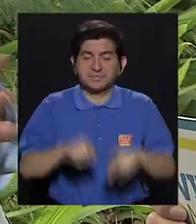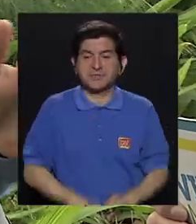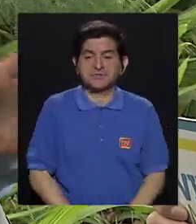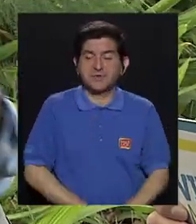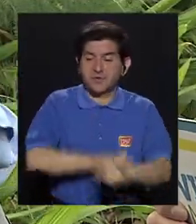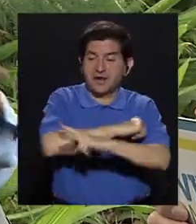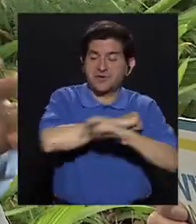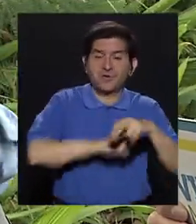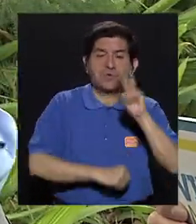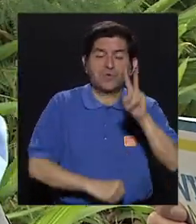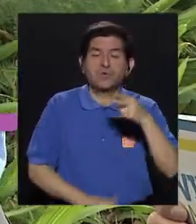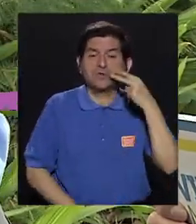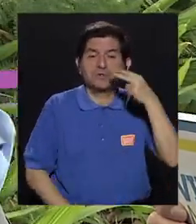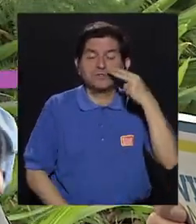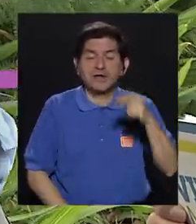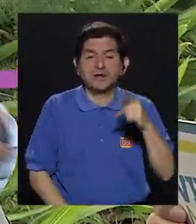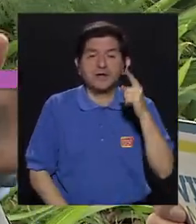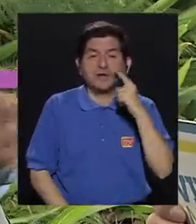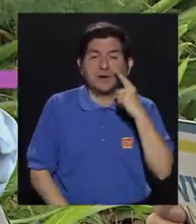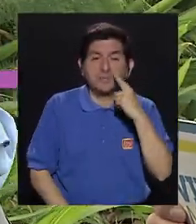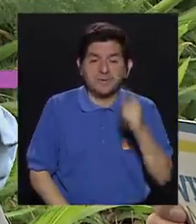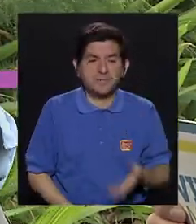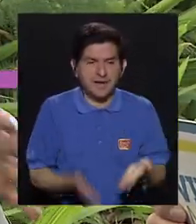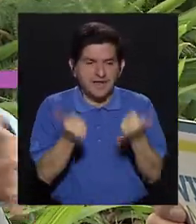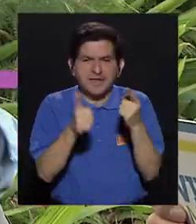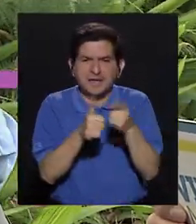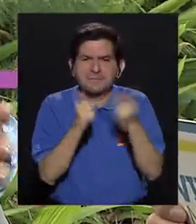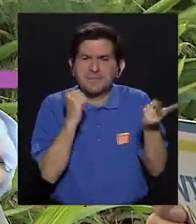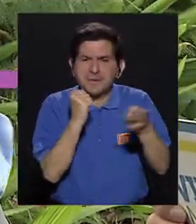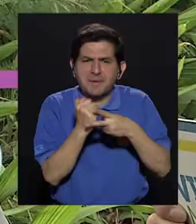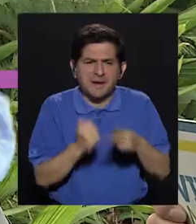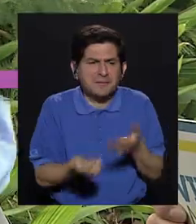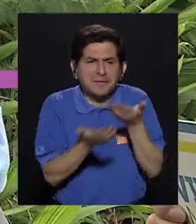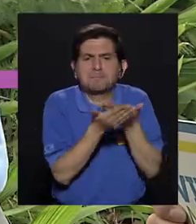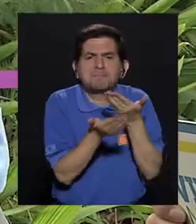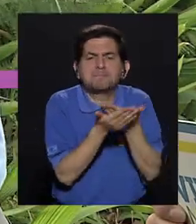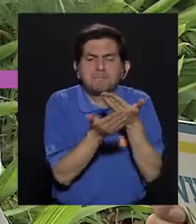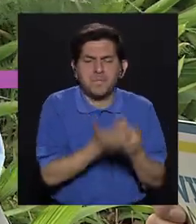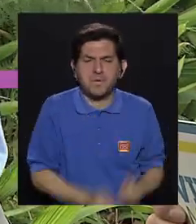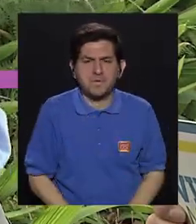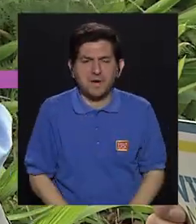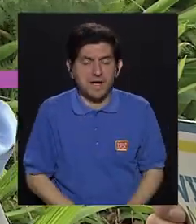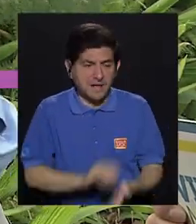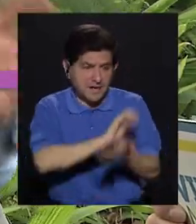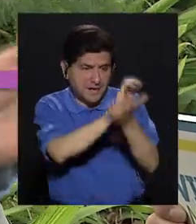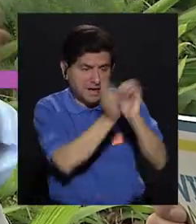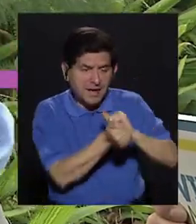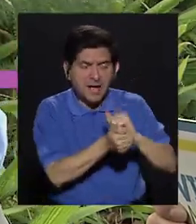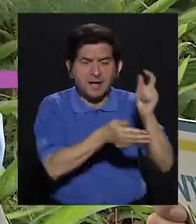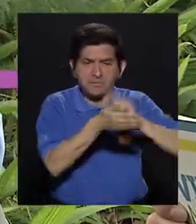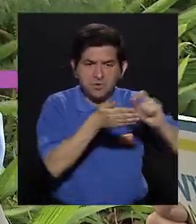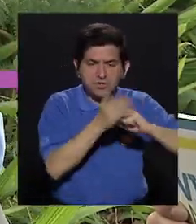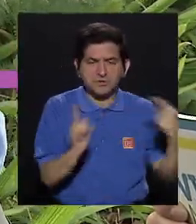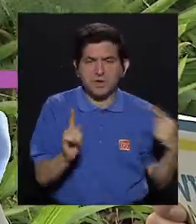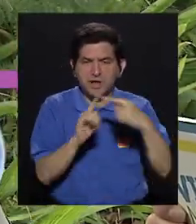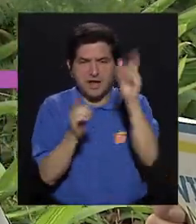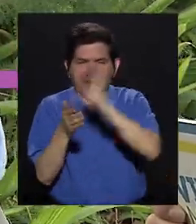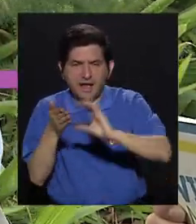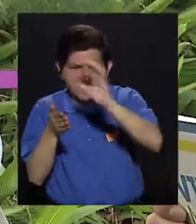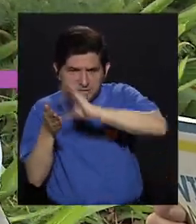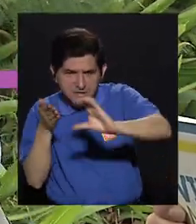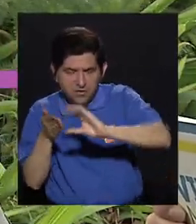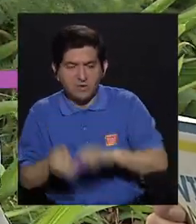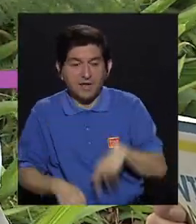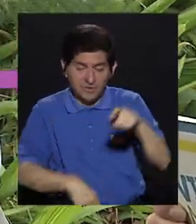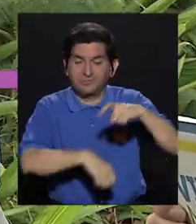par de cigarrillos a su papá y quieren fumarlos y probarlos por primera vez. La transición de la escuela al colegio